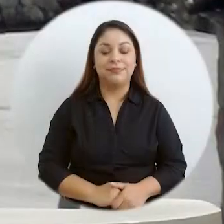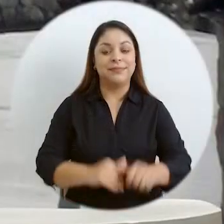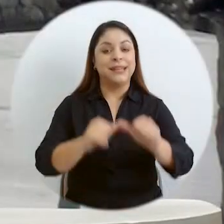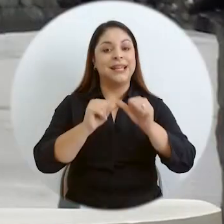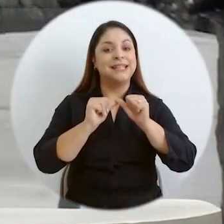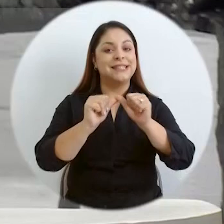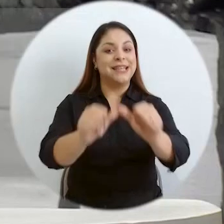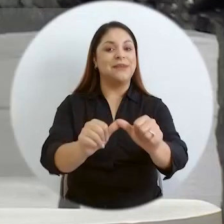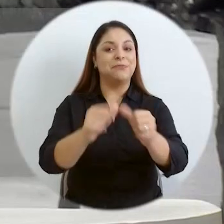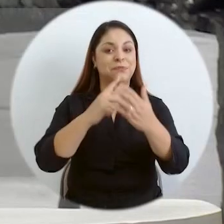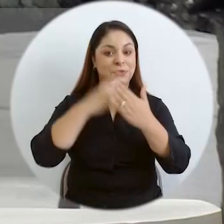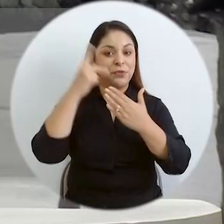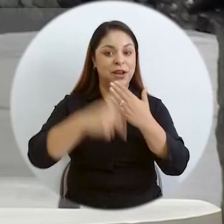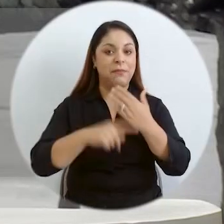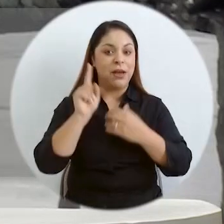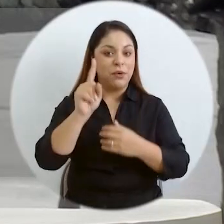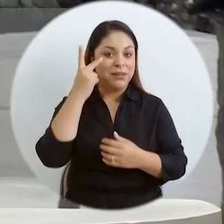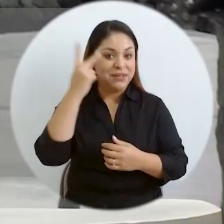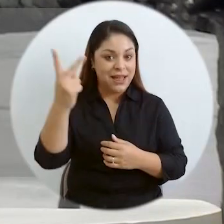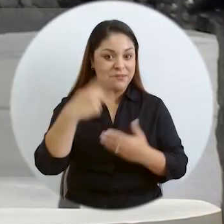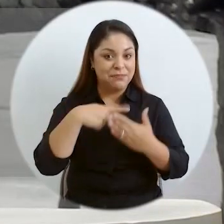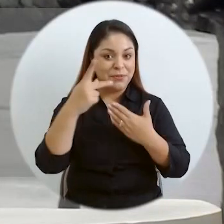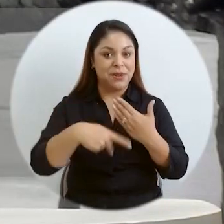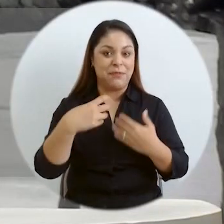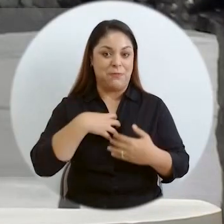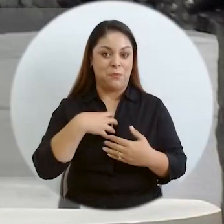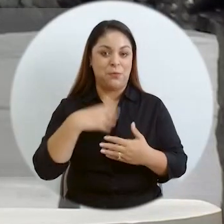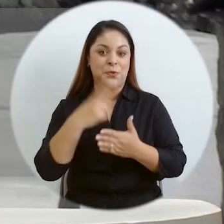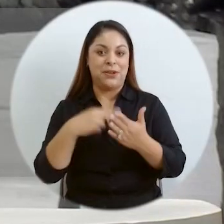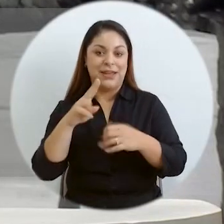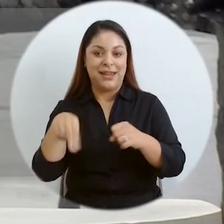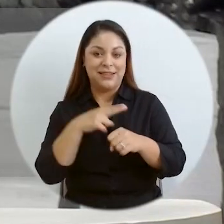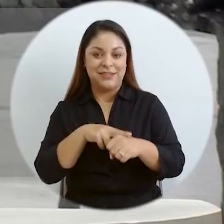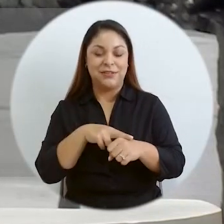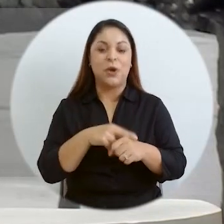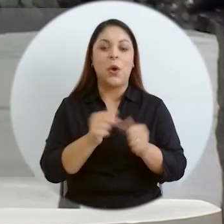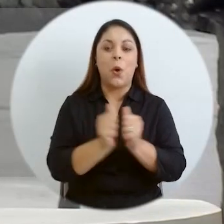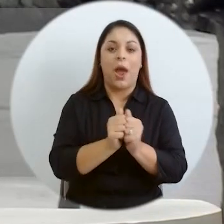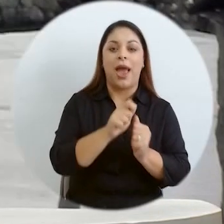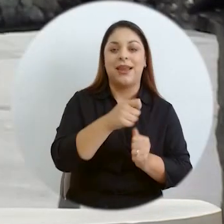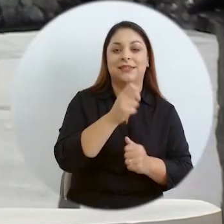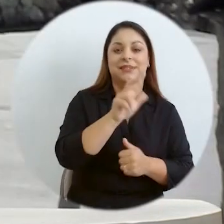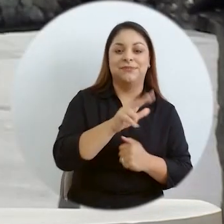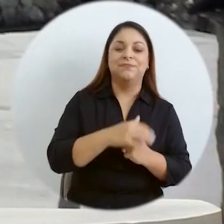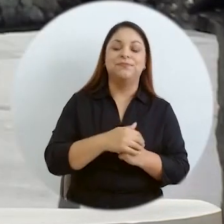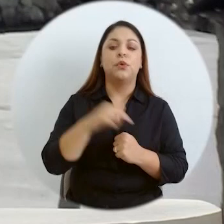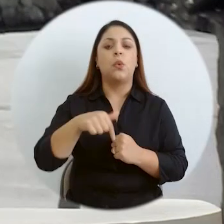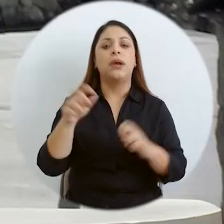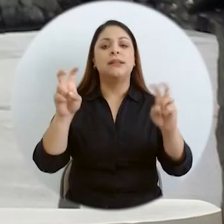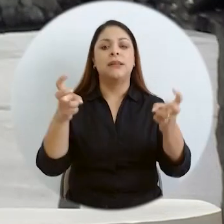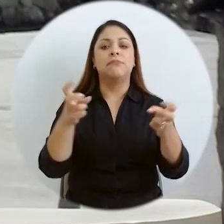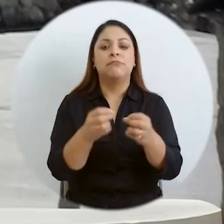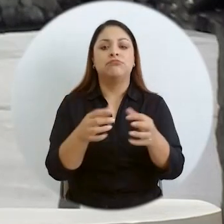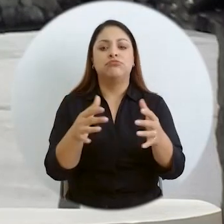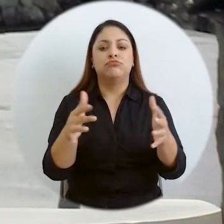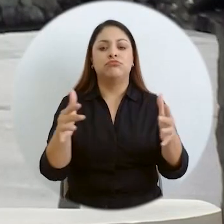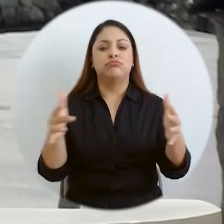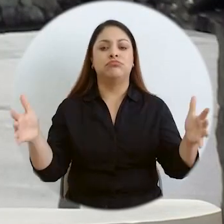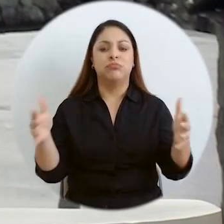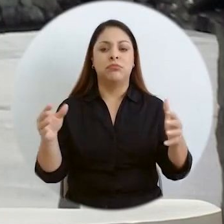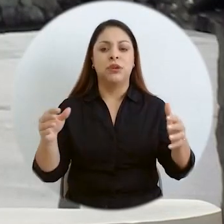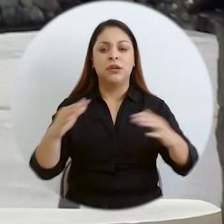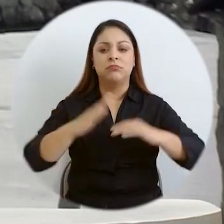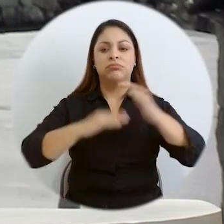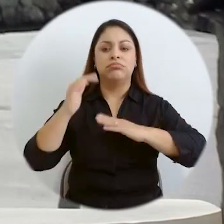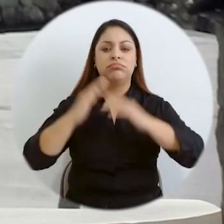Continúa usted con una mirada del programa de la Universidad Nacional y del CINART S.A. Hoy con el tema del crecimiento inmobiliario de las costas guanacastecas